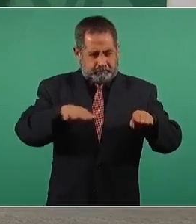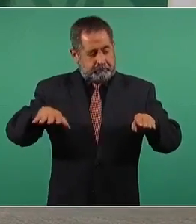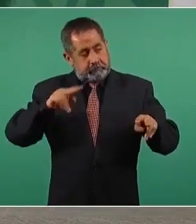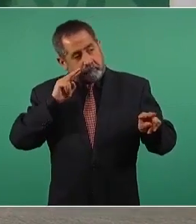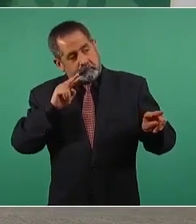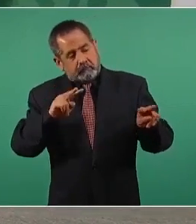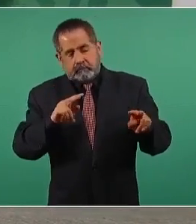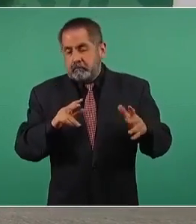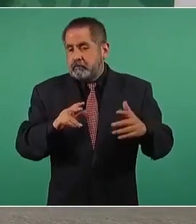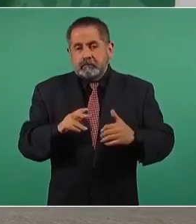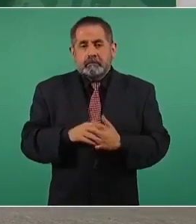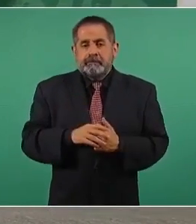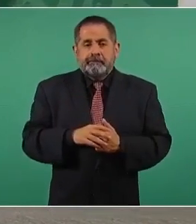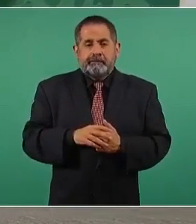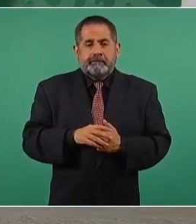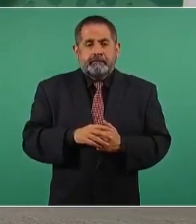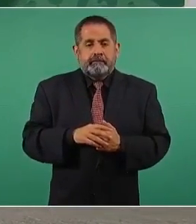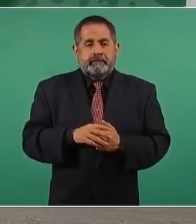que